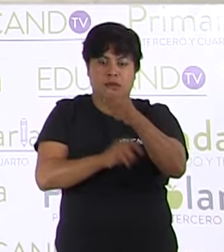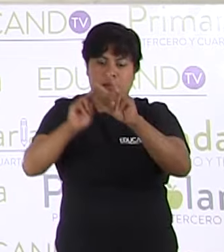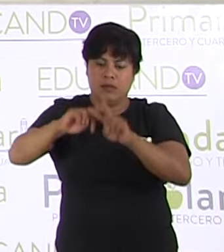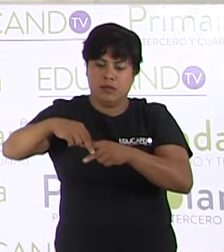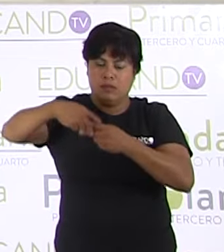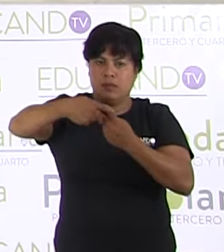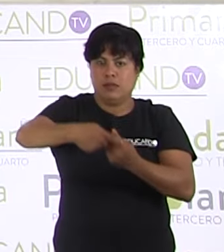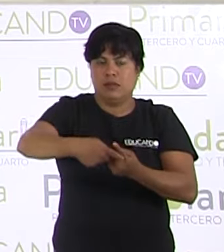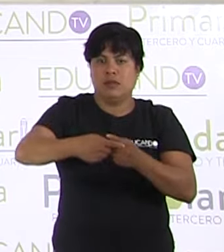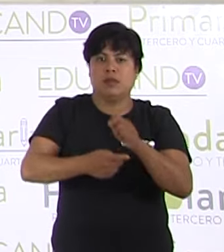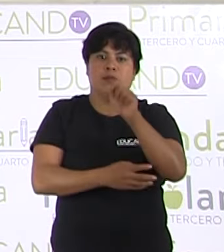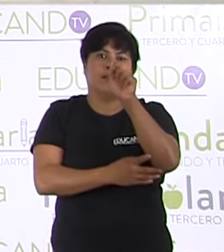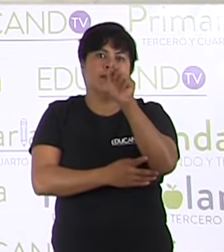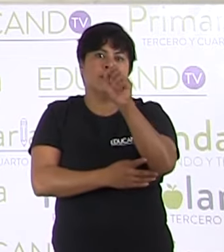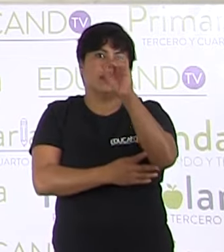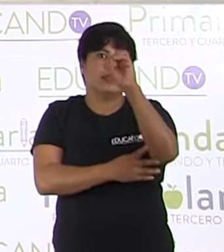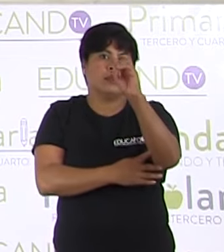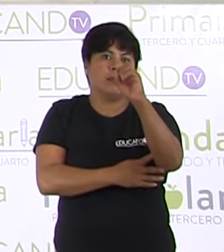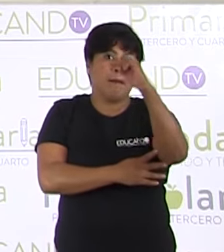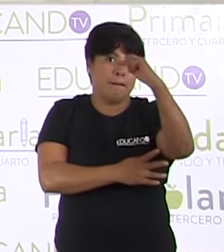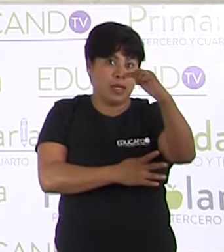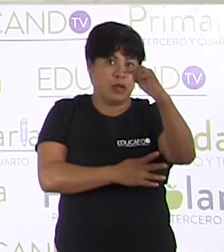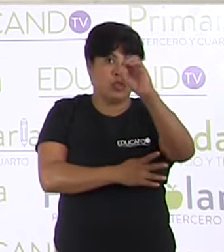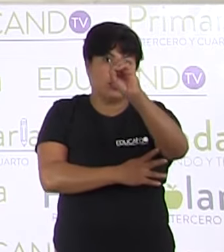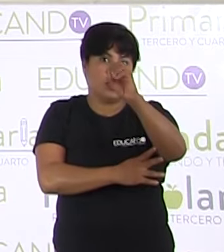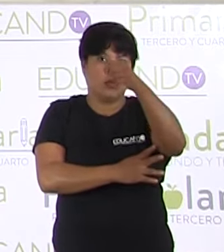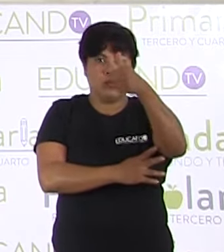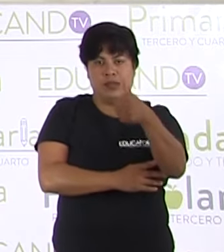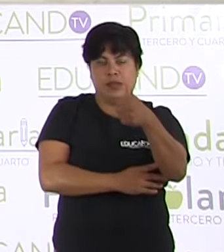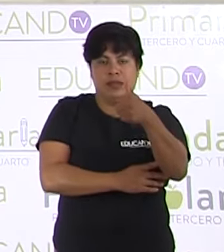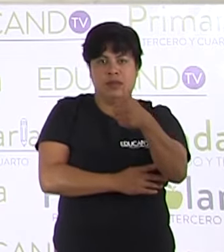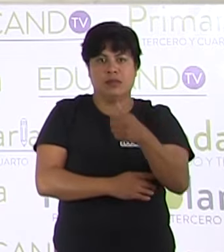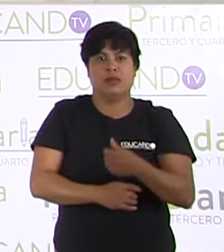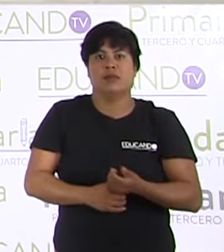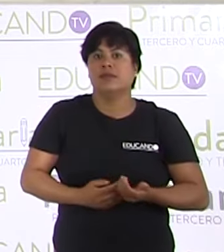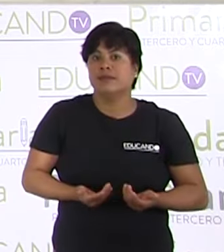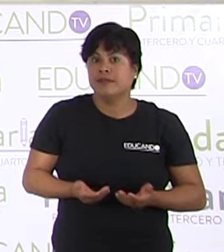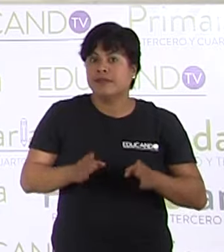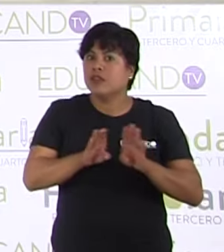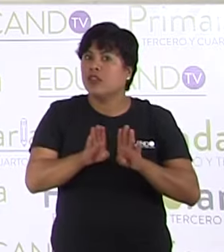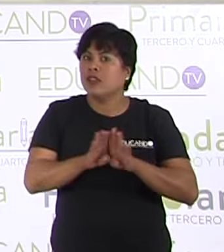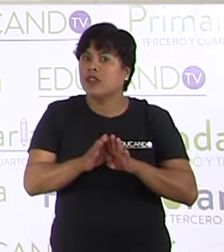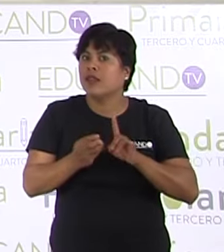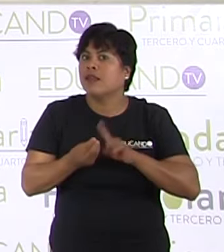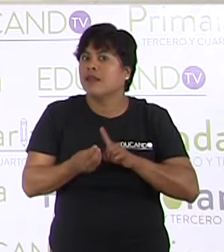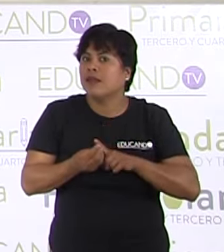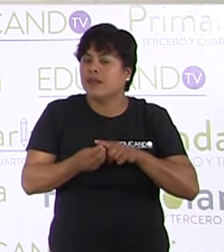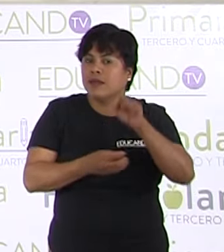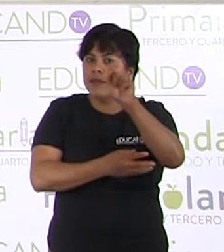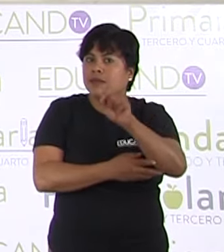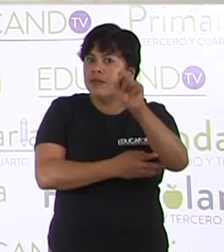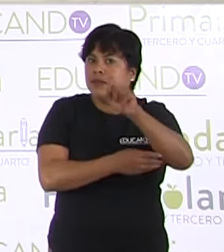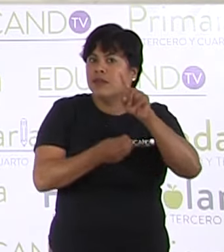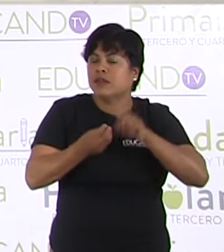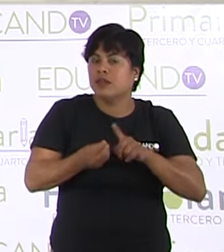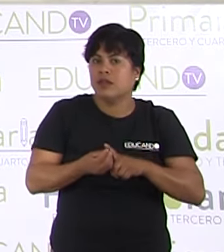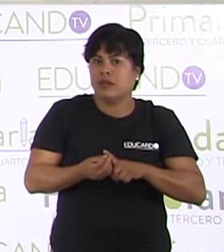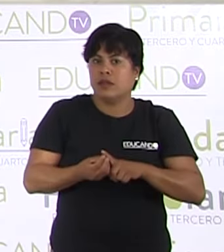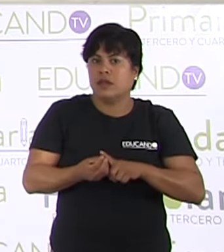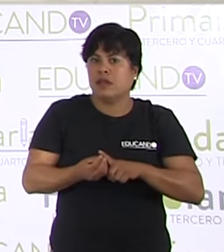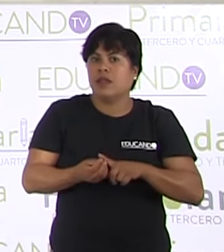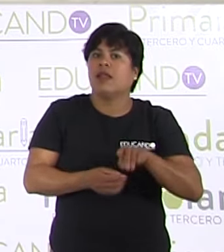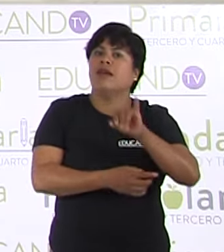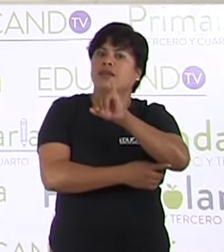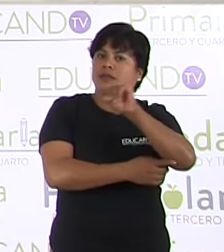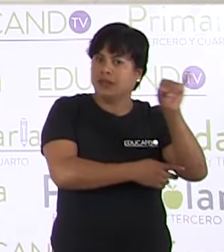0.6 representar - 0.6 dónde quedaría quedaría del